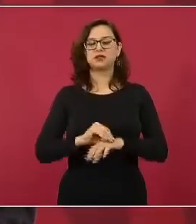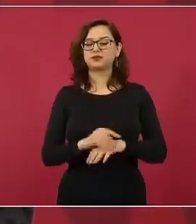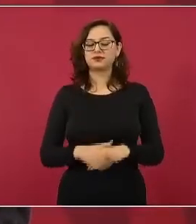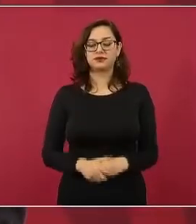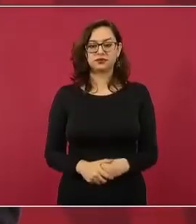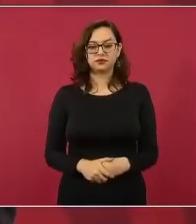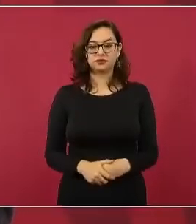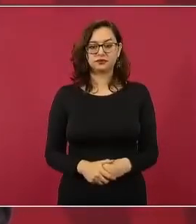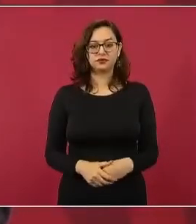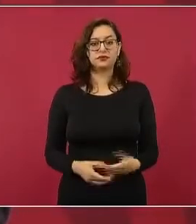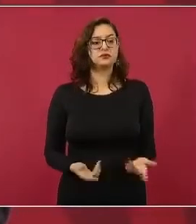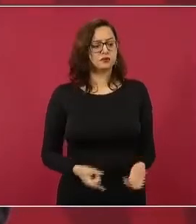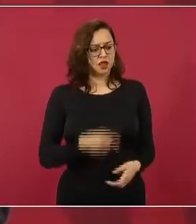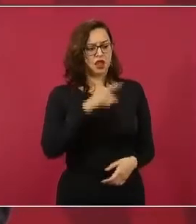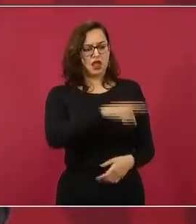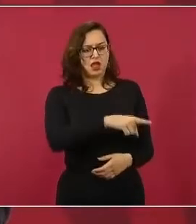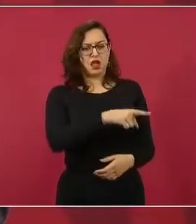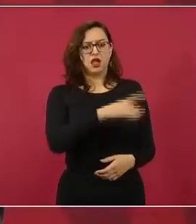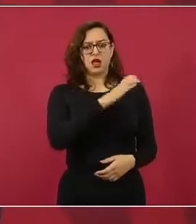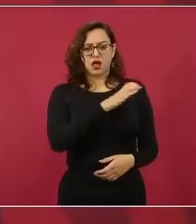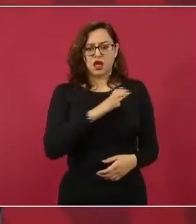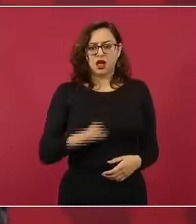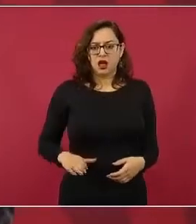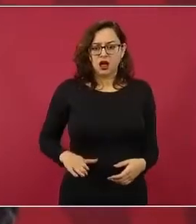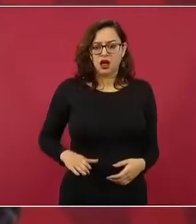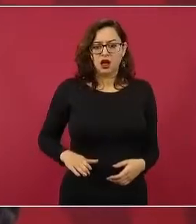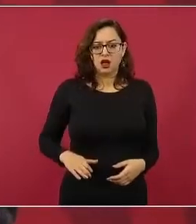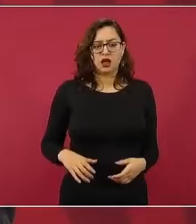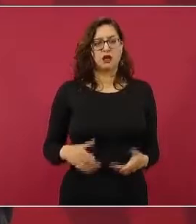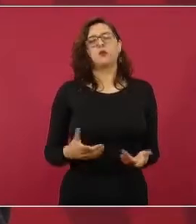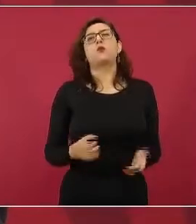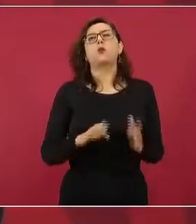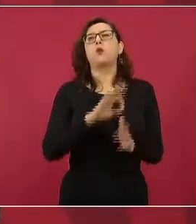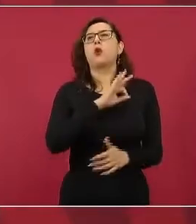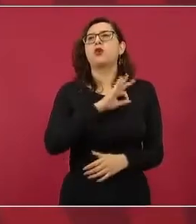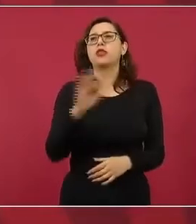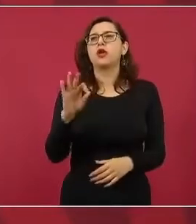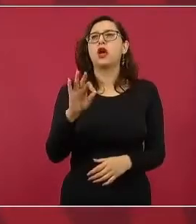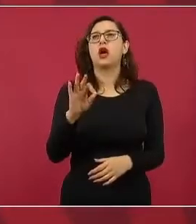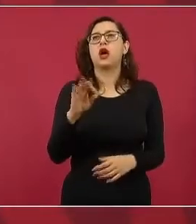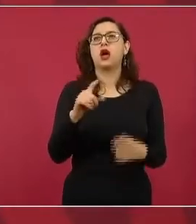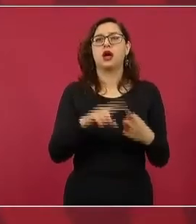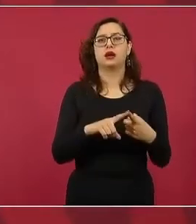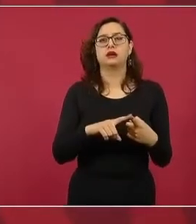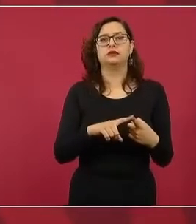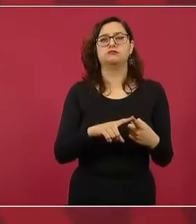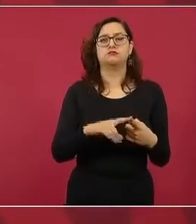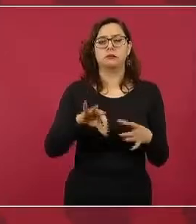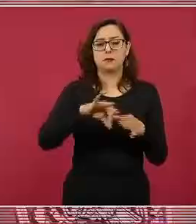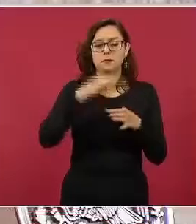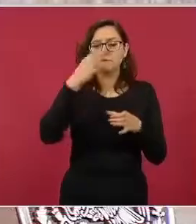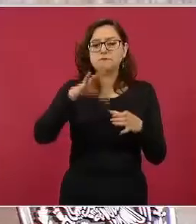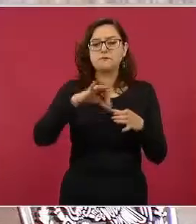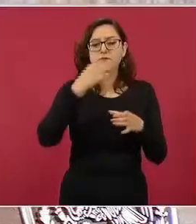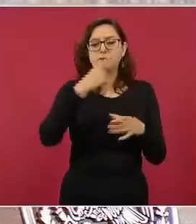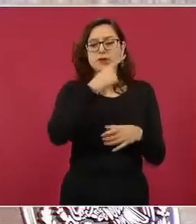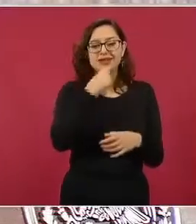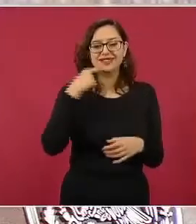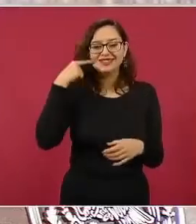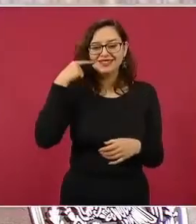1996, hace poco, que se creó el primer consejo del INE.